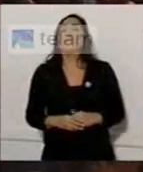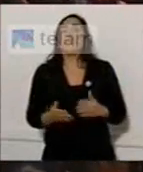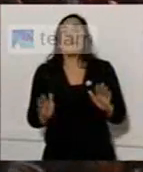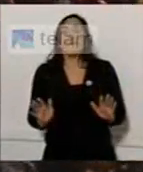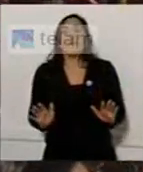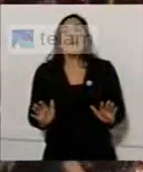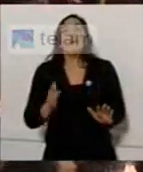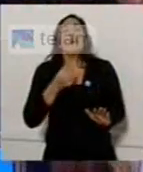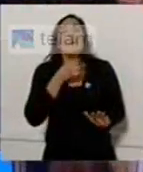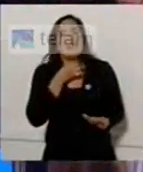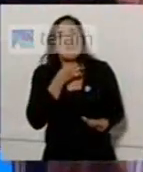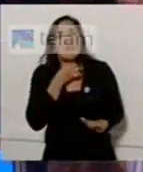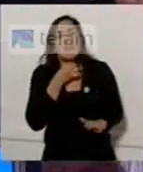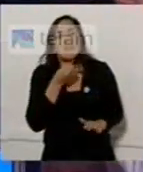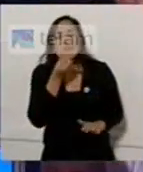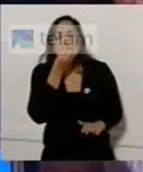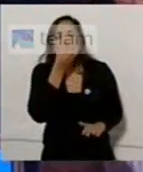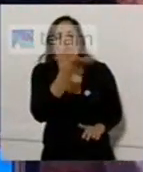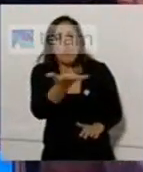Quiero confesarles algo.